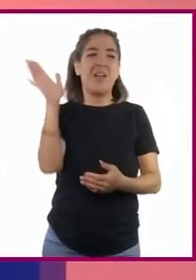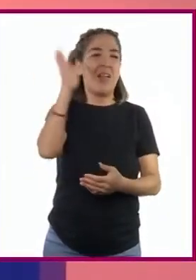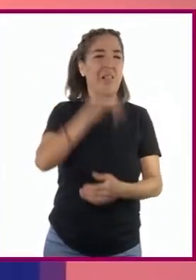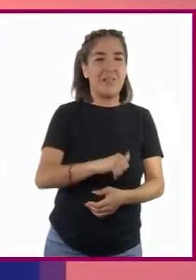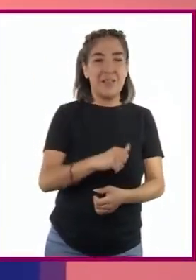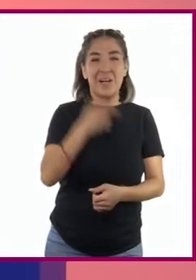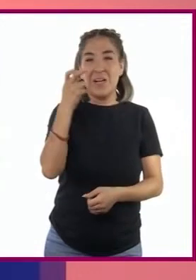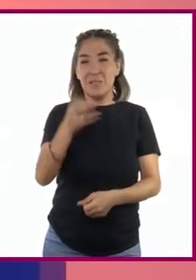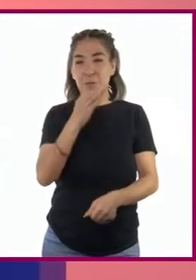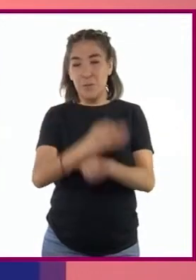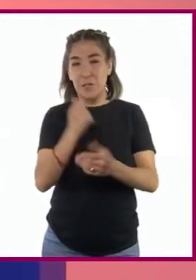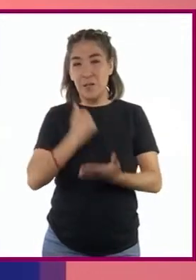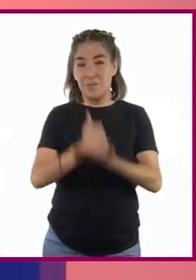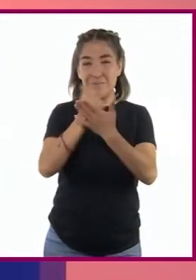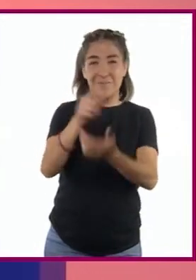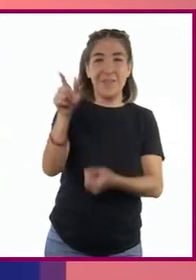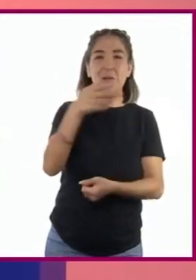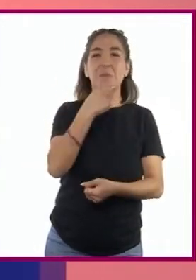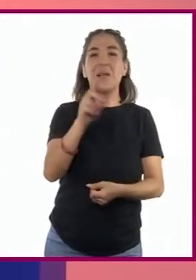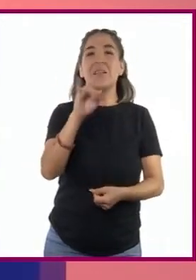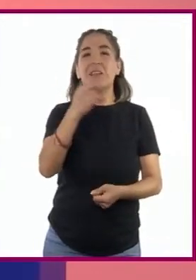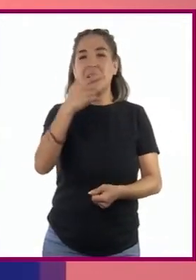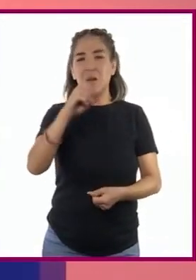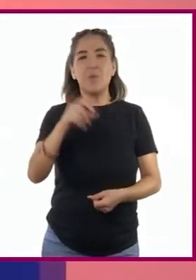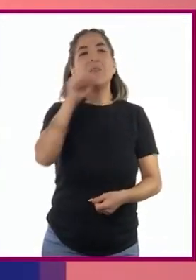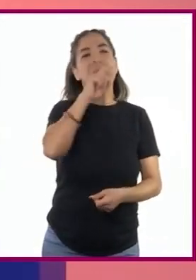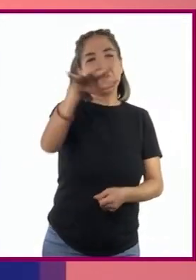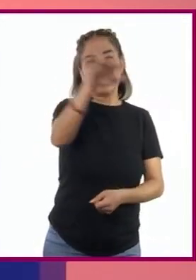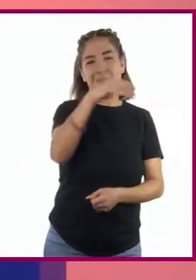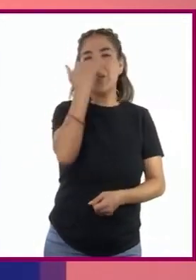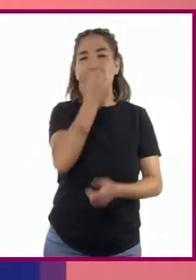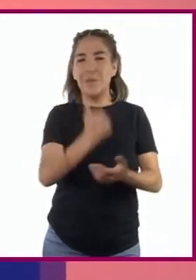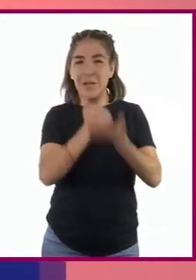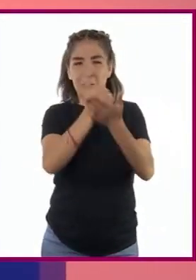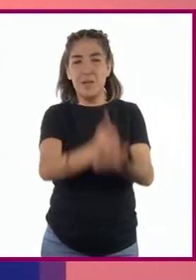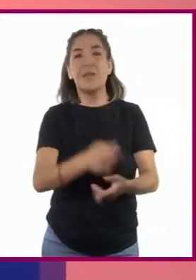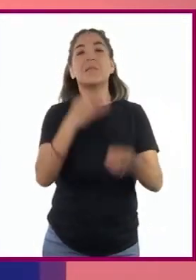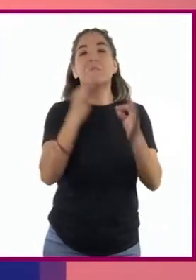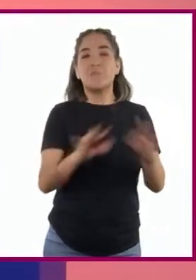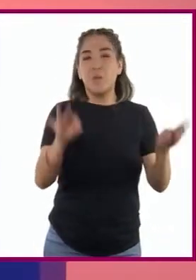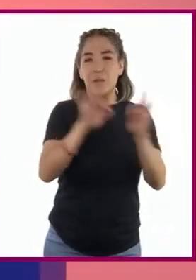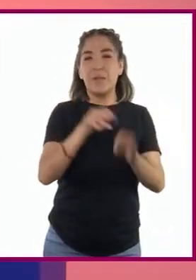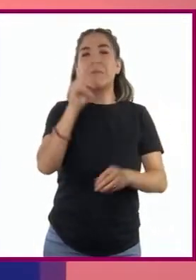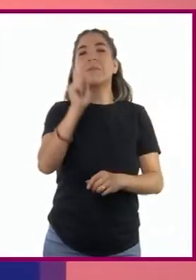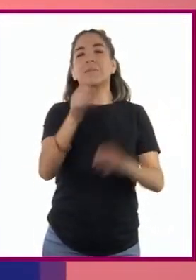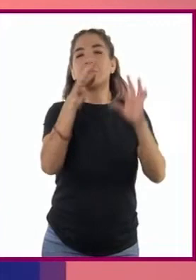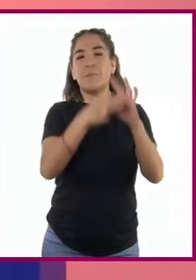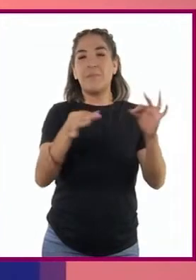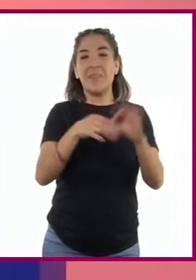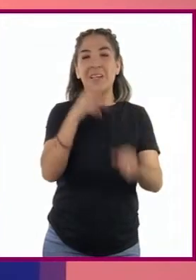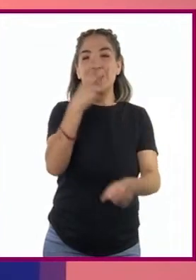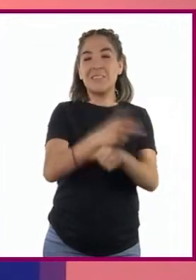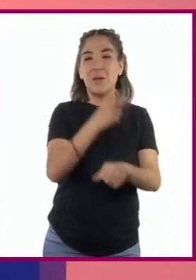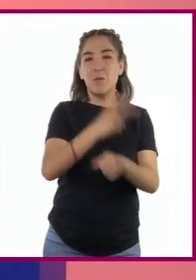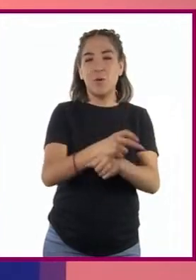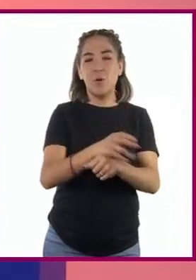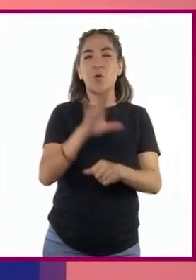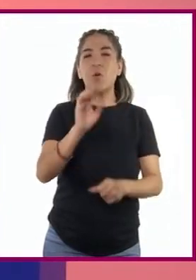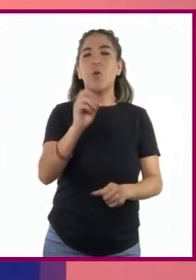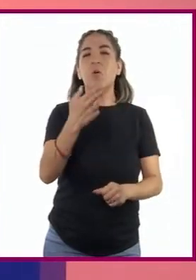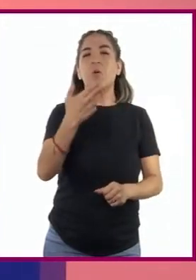a las y los alumnos, es importante que hablemos de la segunda propiedad textual: